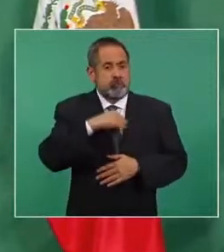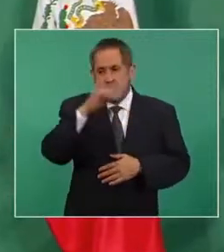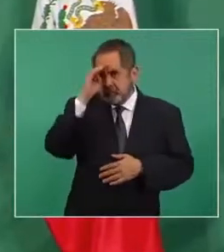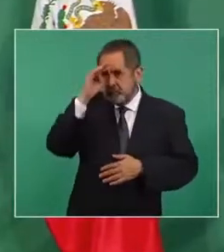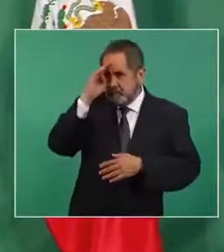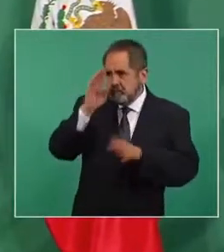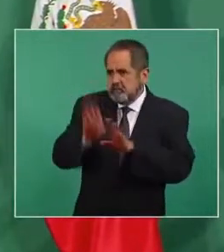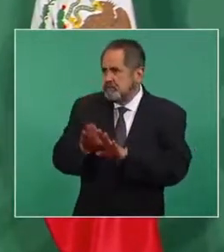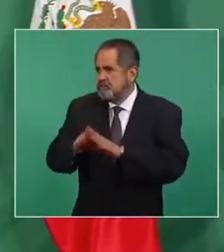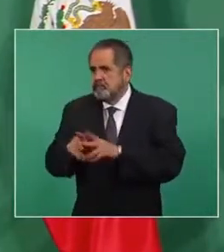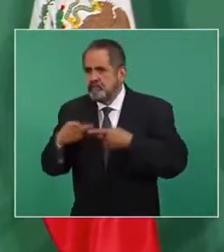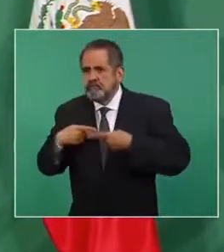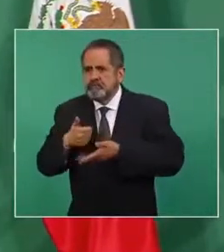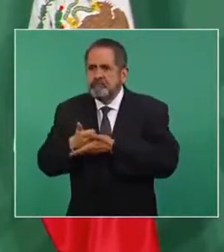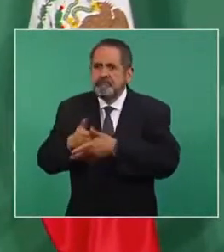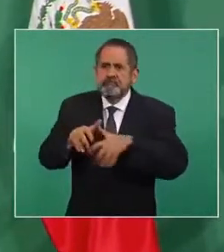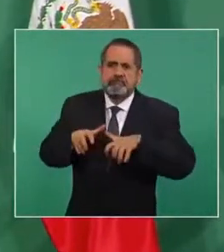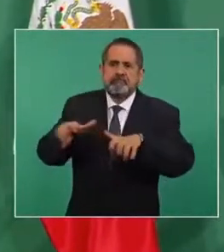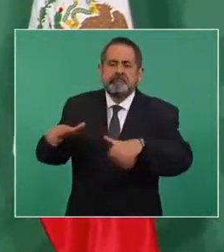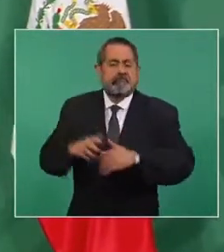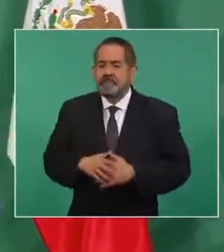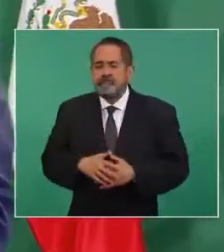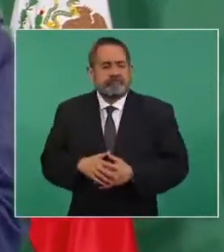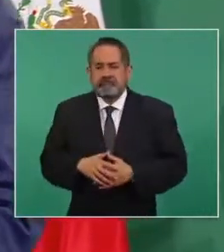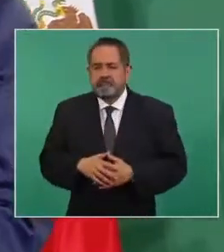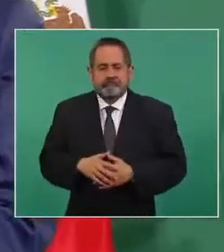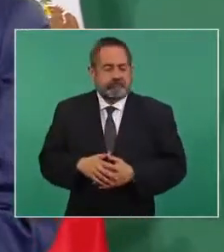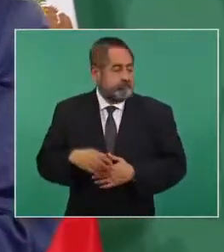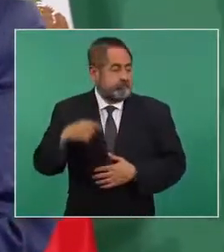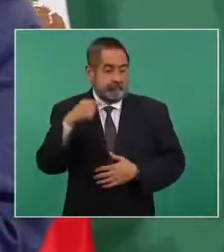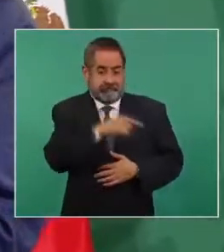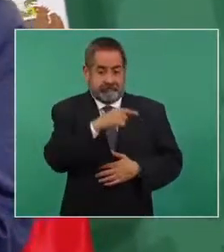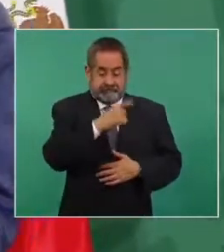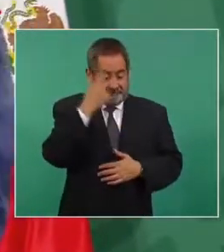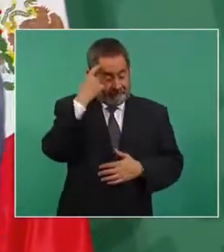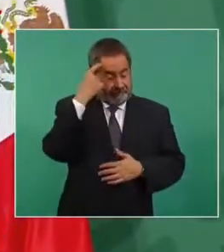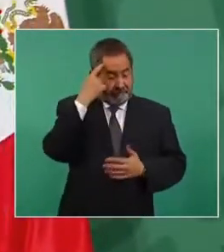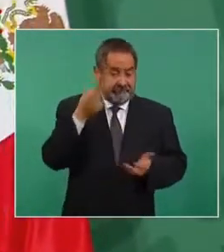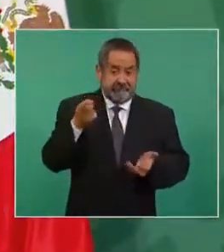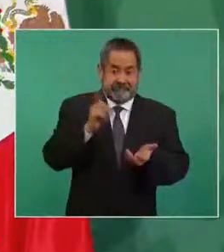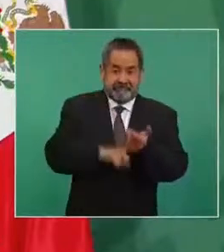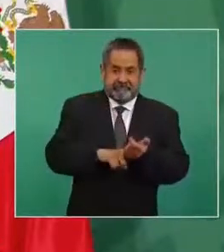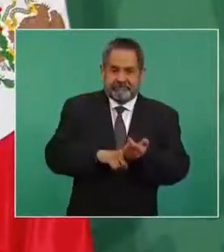general. Solo piensan en